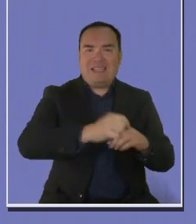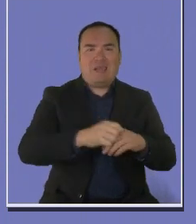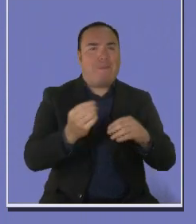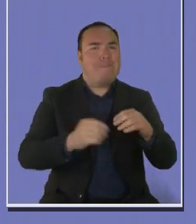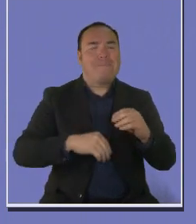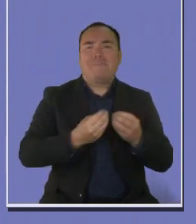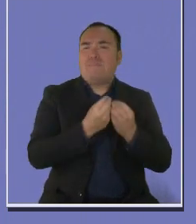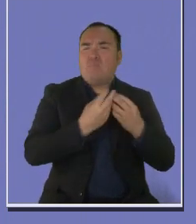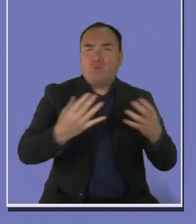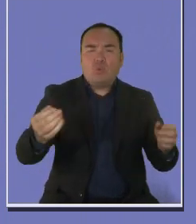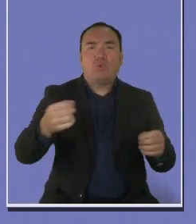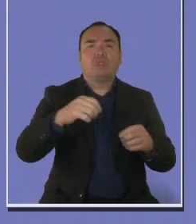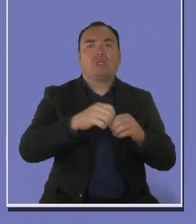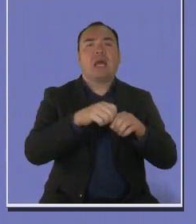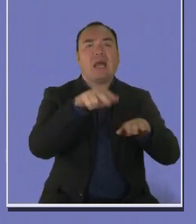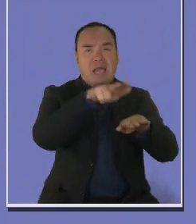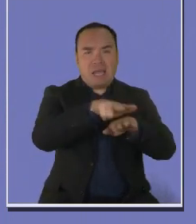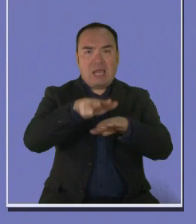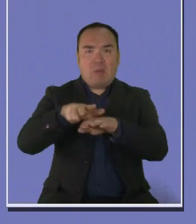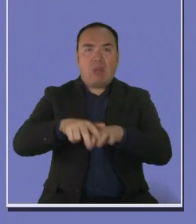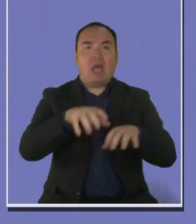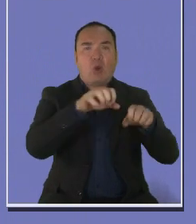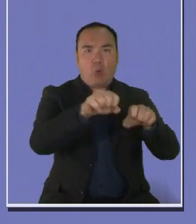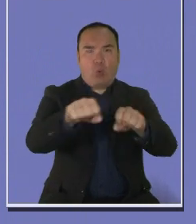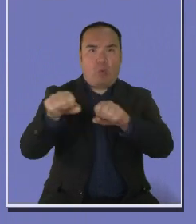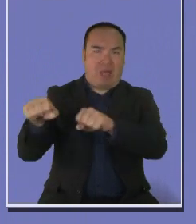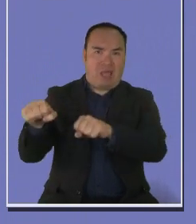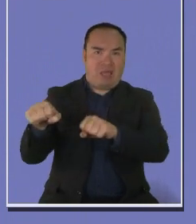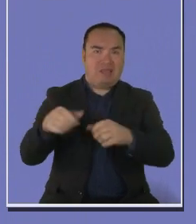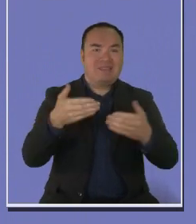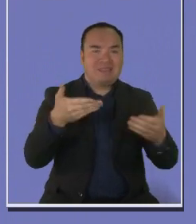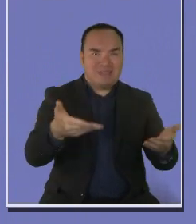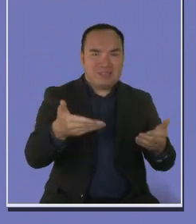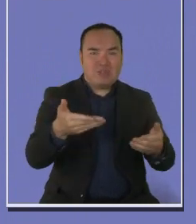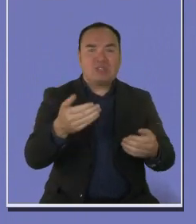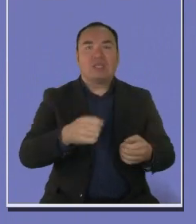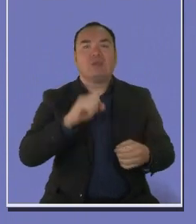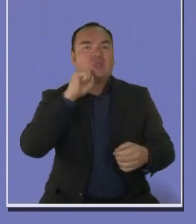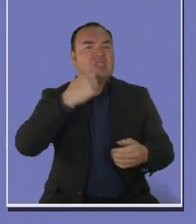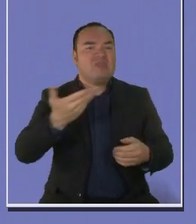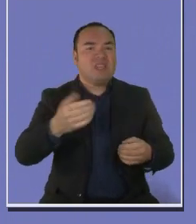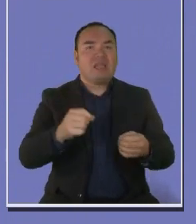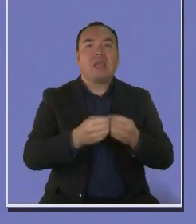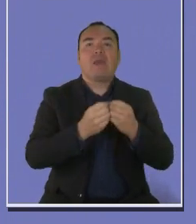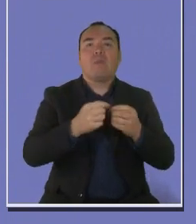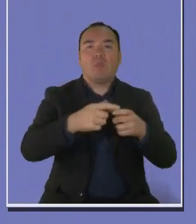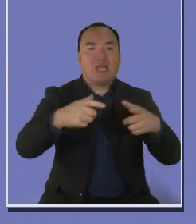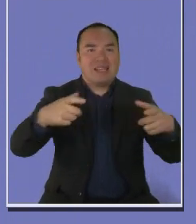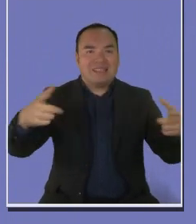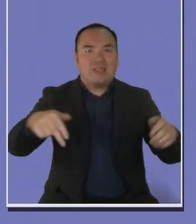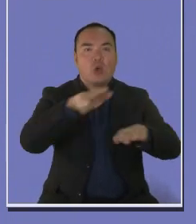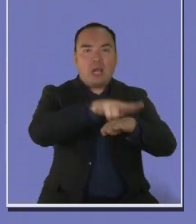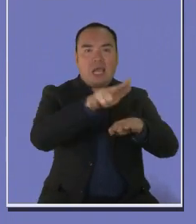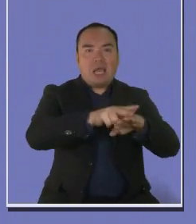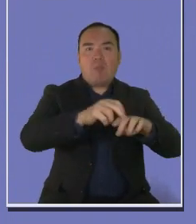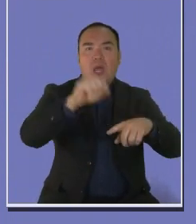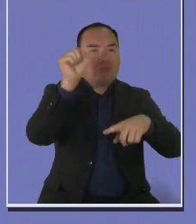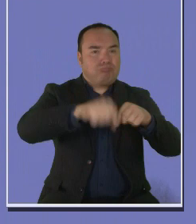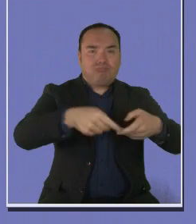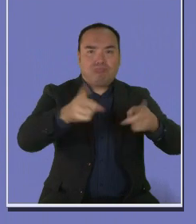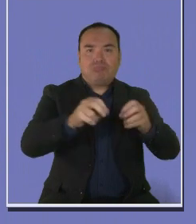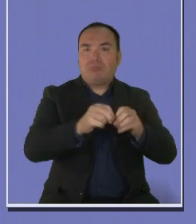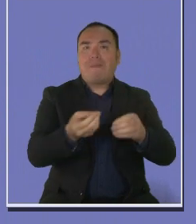ocupación de camas. Entonces, este número en el fondo se genera porque hemos crecido muchísimo en el número de camas habilitadas, pero